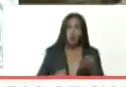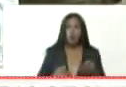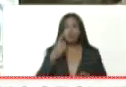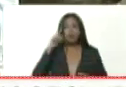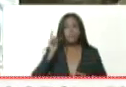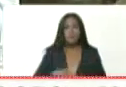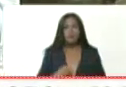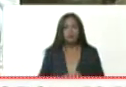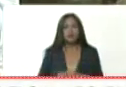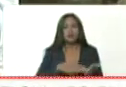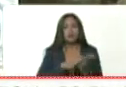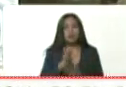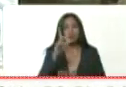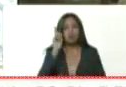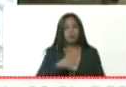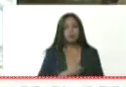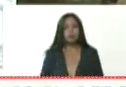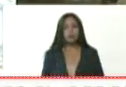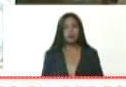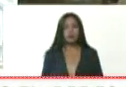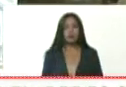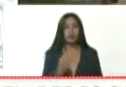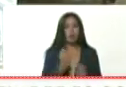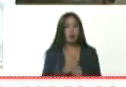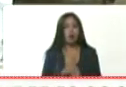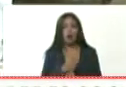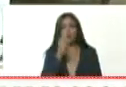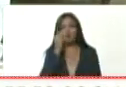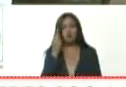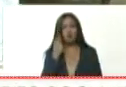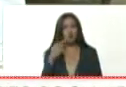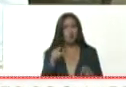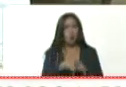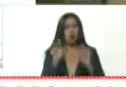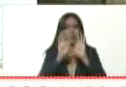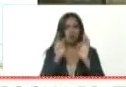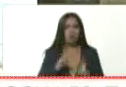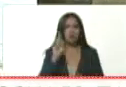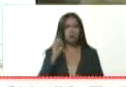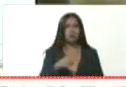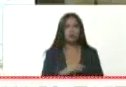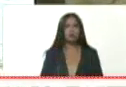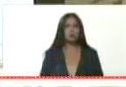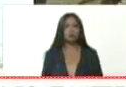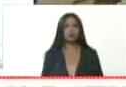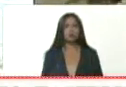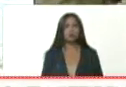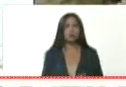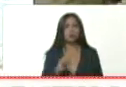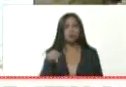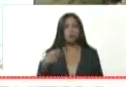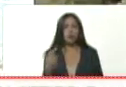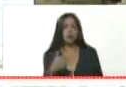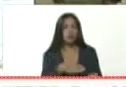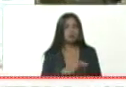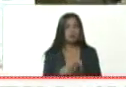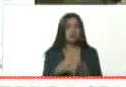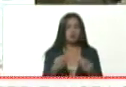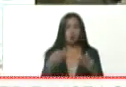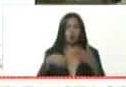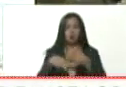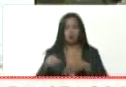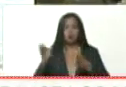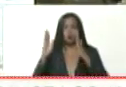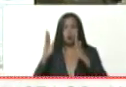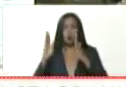garantizar obreros obreros trabajadores trabajadoras y luego garantizar toda la infraestructura